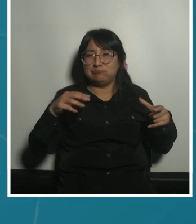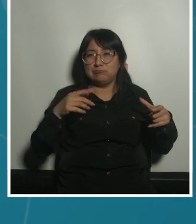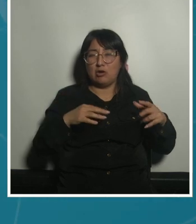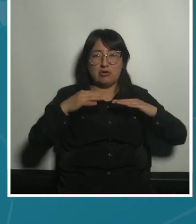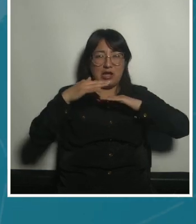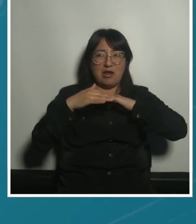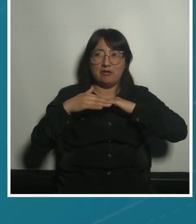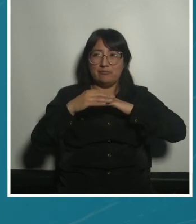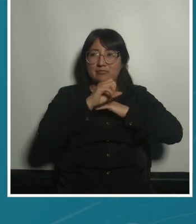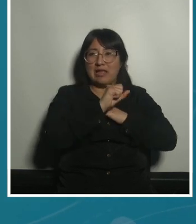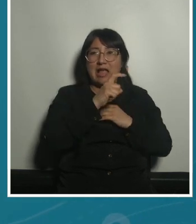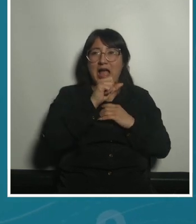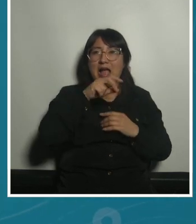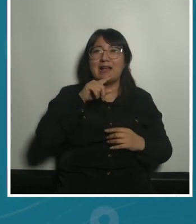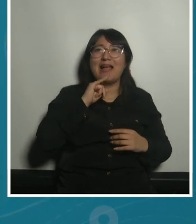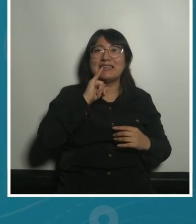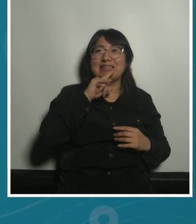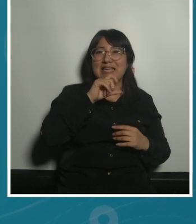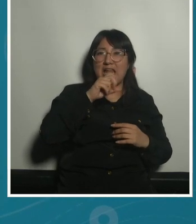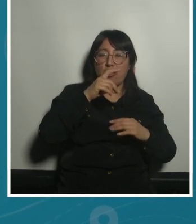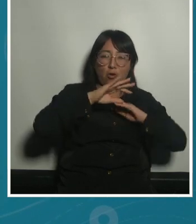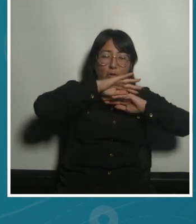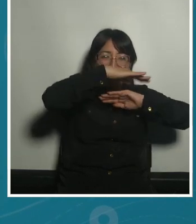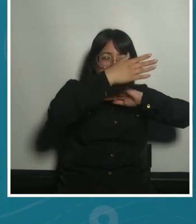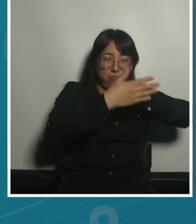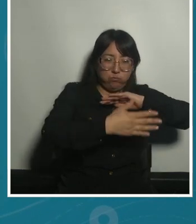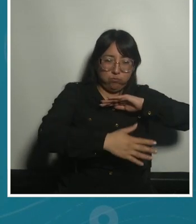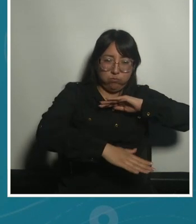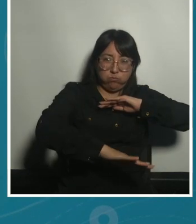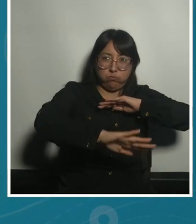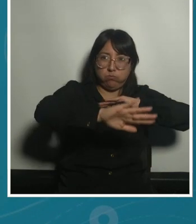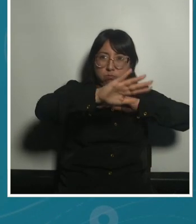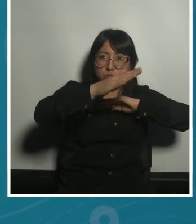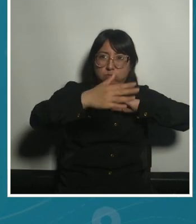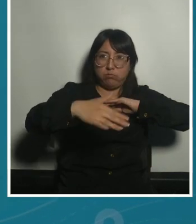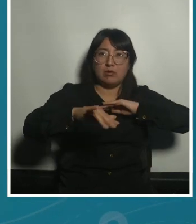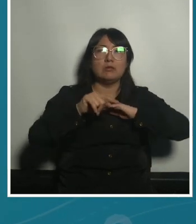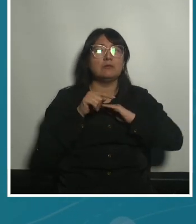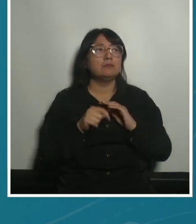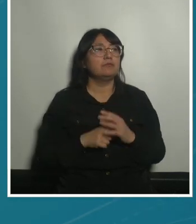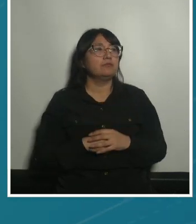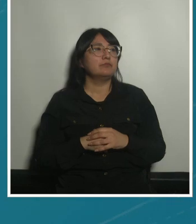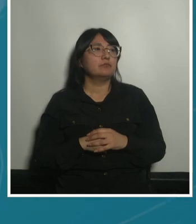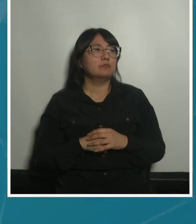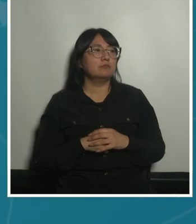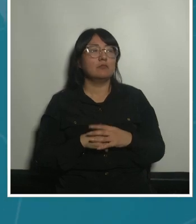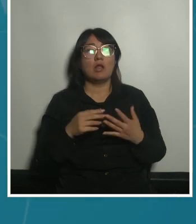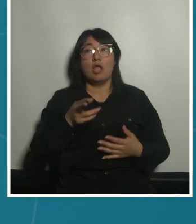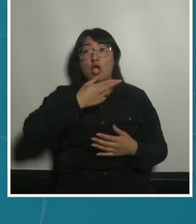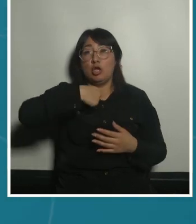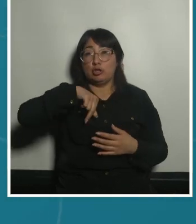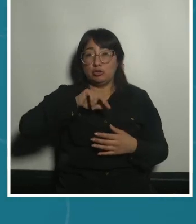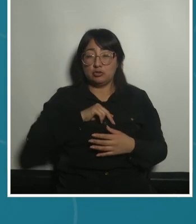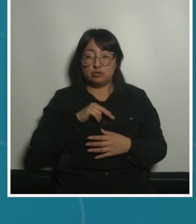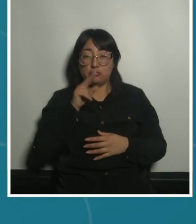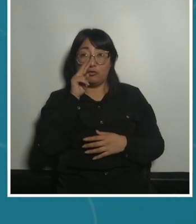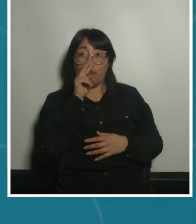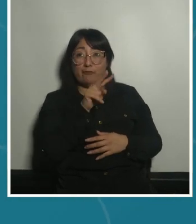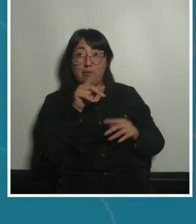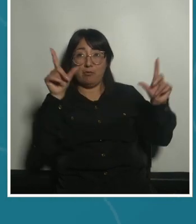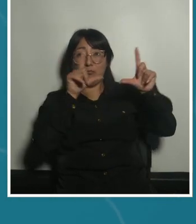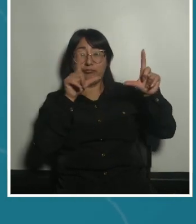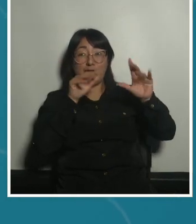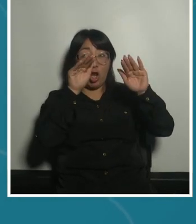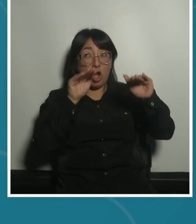acantilado fósil, sobre el cual generalmente las dunas se van depositando. Si nosotros incorporamos acá este